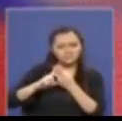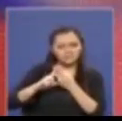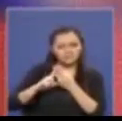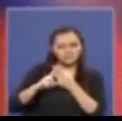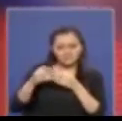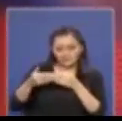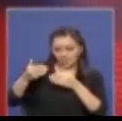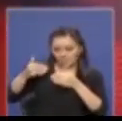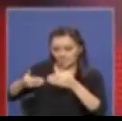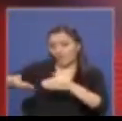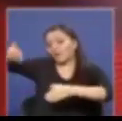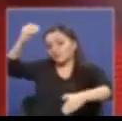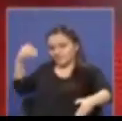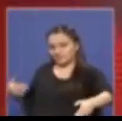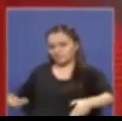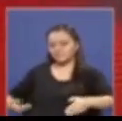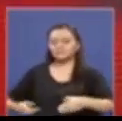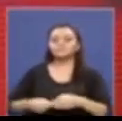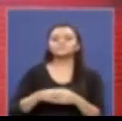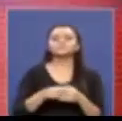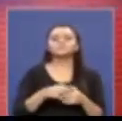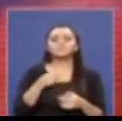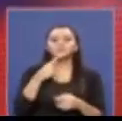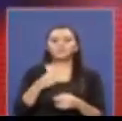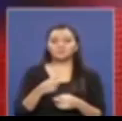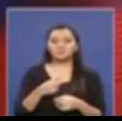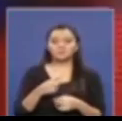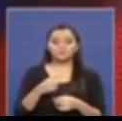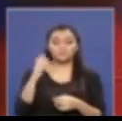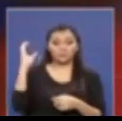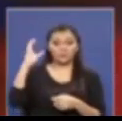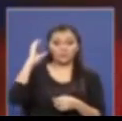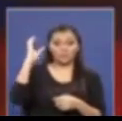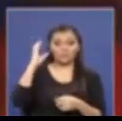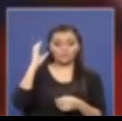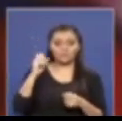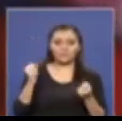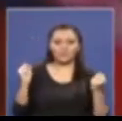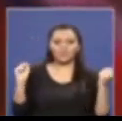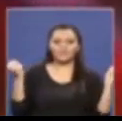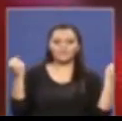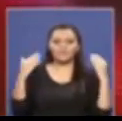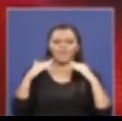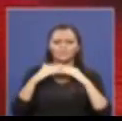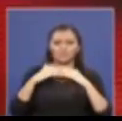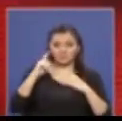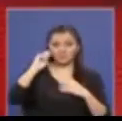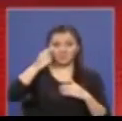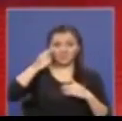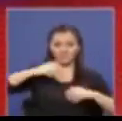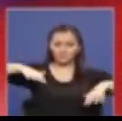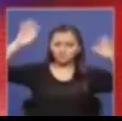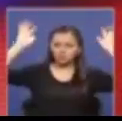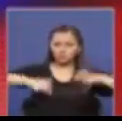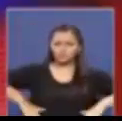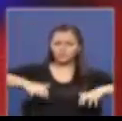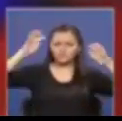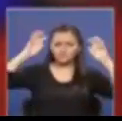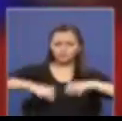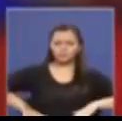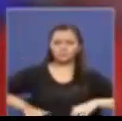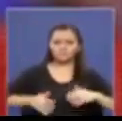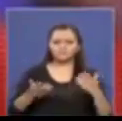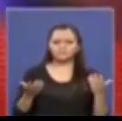Antes de las anteriores, perdónenme. Nos empató Colombia en el Atahualpa porque cayó una lluvia y es mucho más fácil